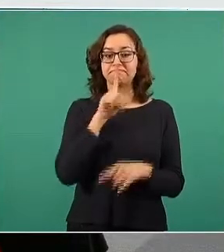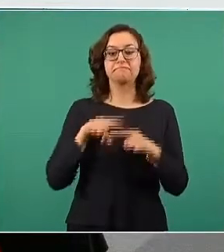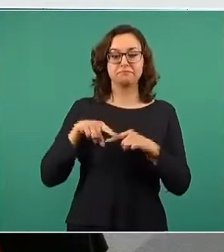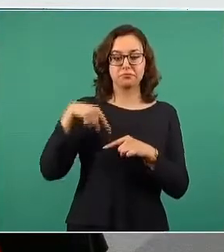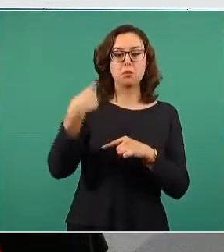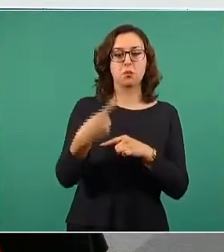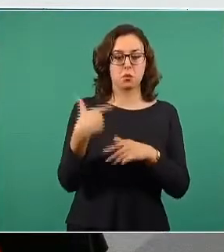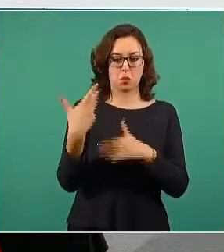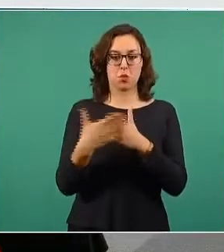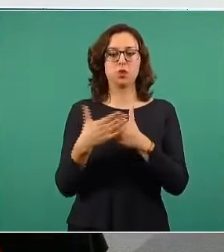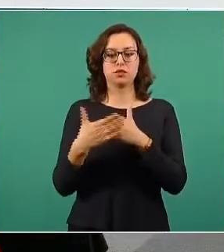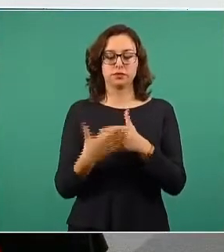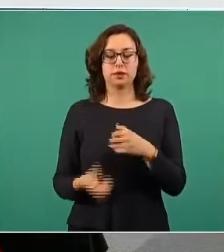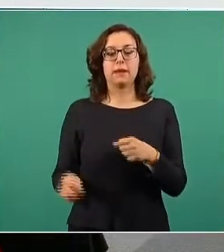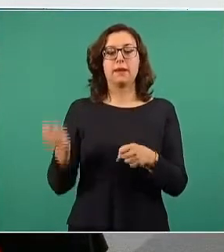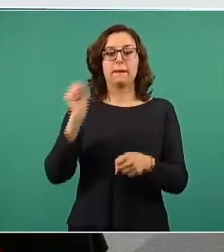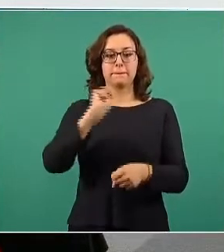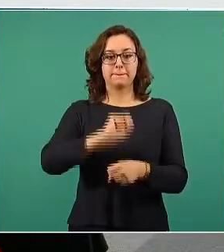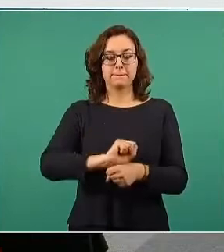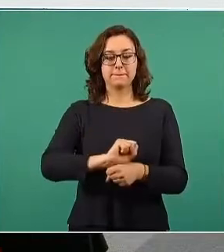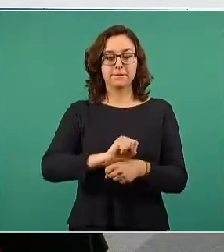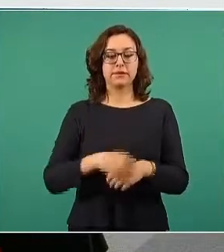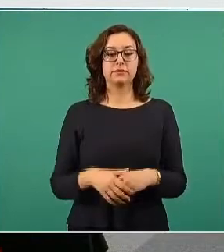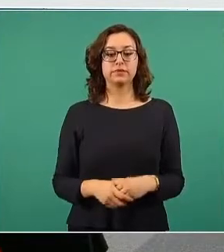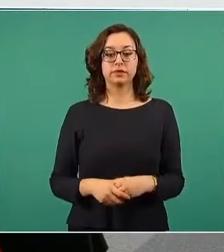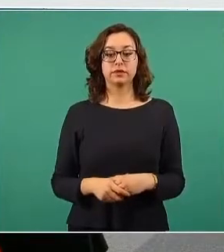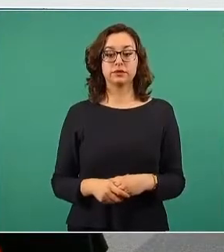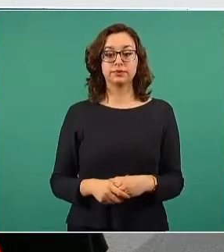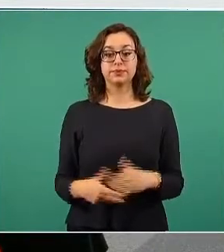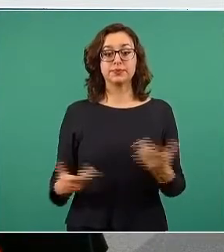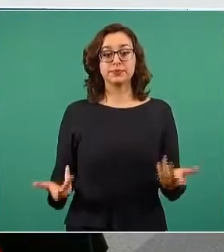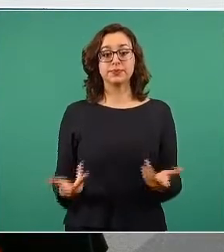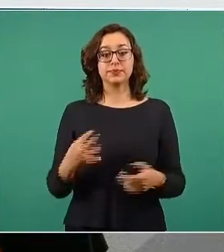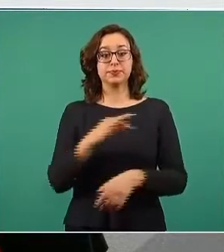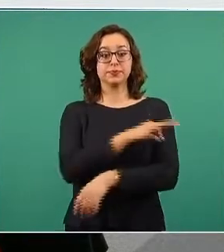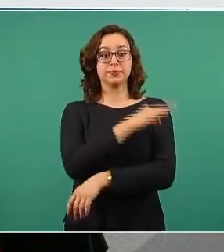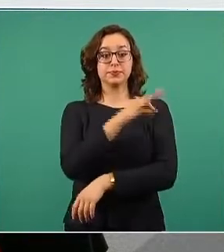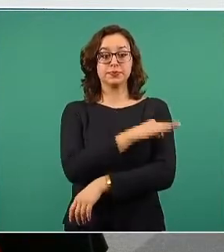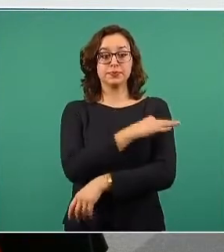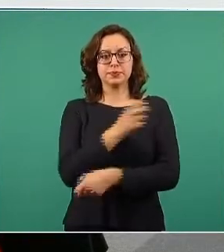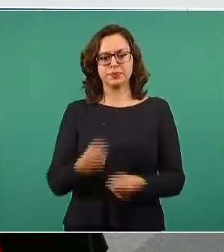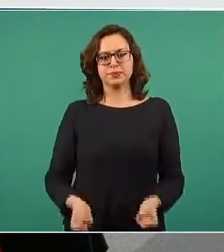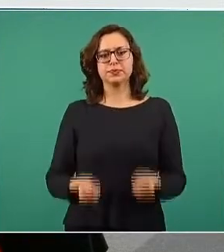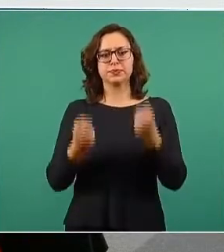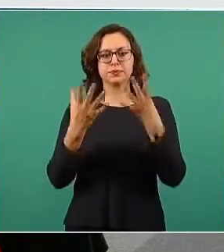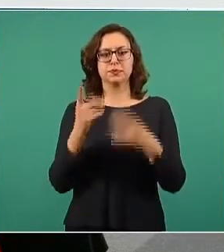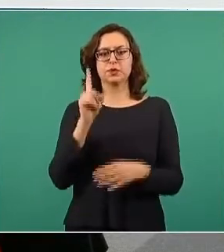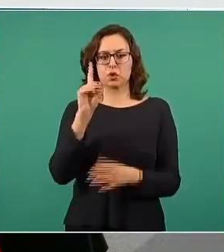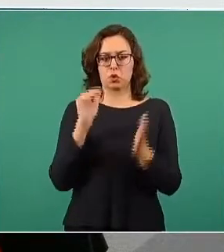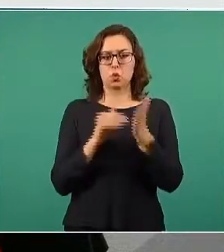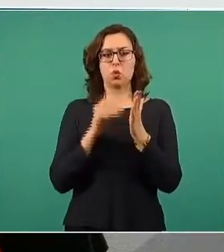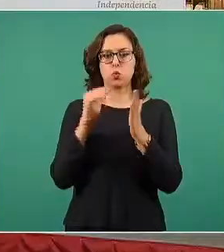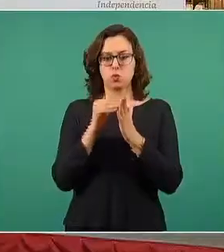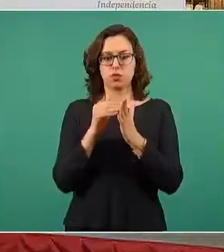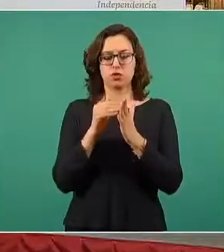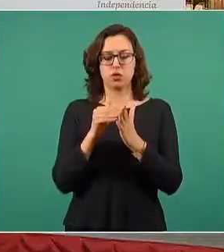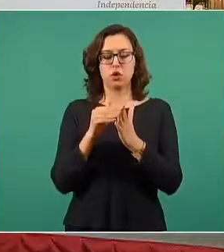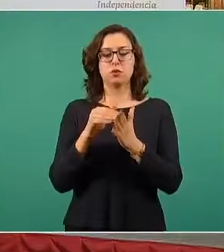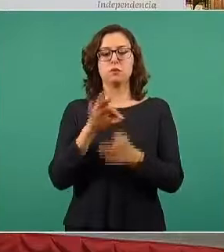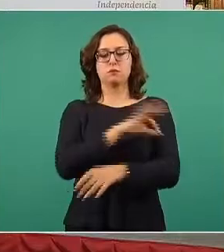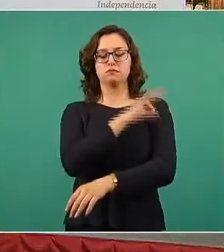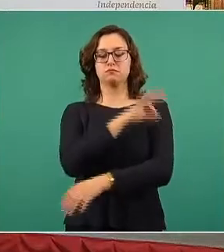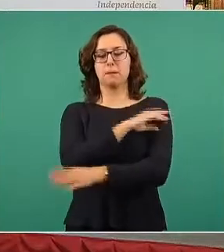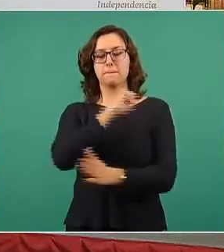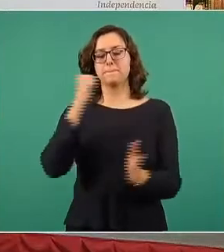la siguiente semana. Y aquí se trata de un abastecimiento de al menos 1 millón de dosis de la vacuna